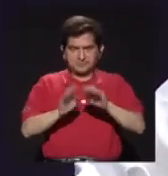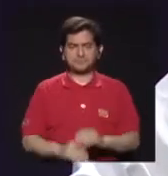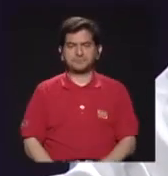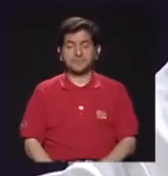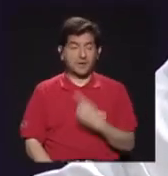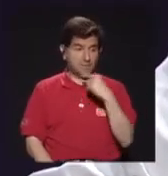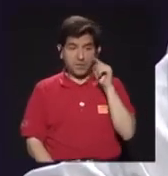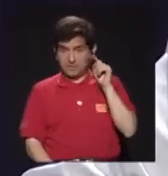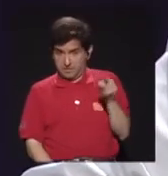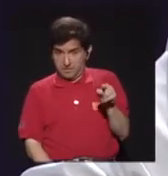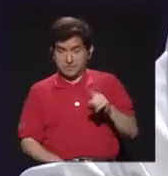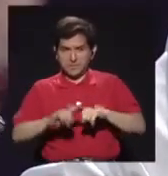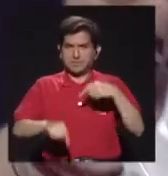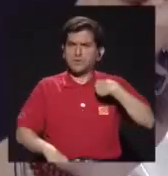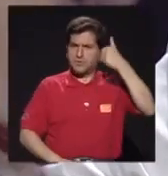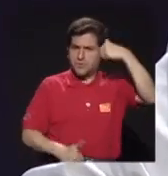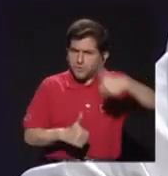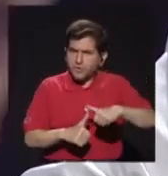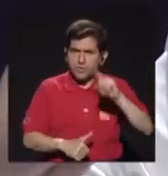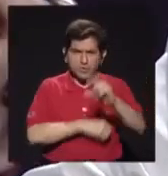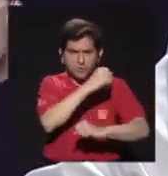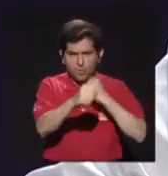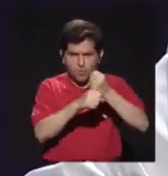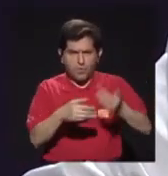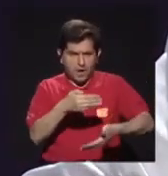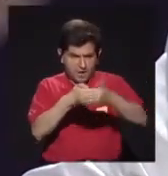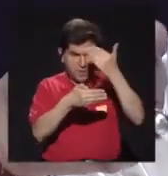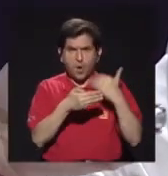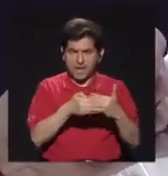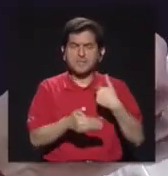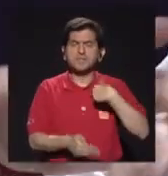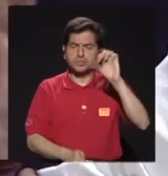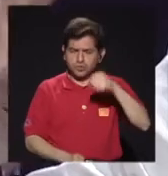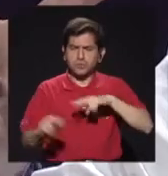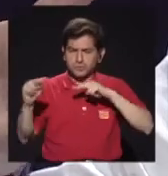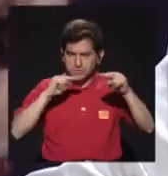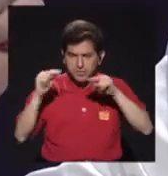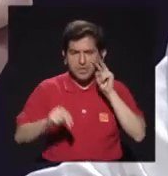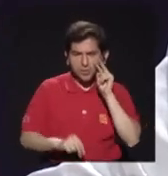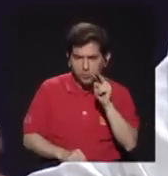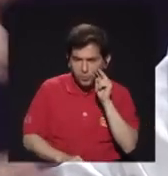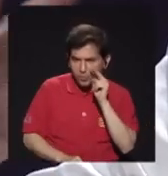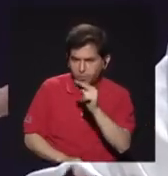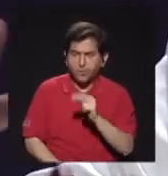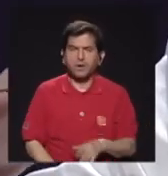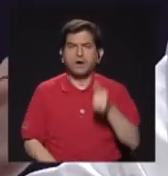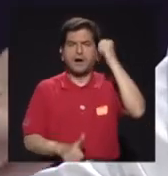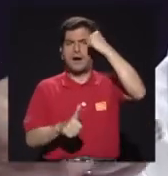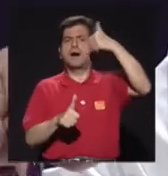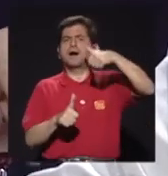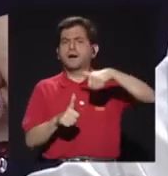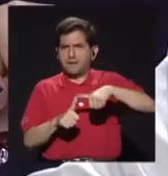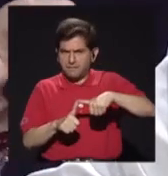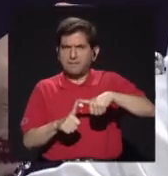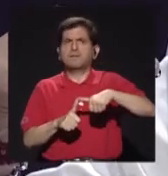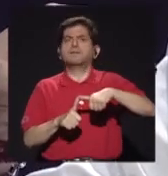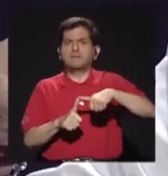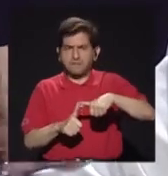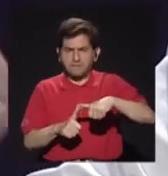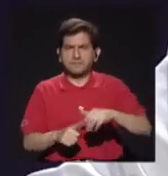vendrá pero yo sí recuerdo que hace un año en el que sí estuve presente en esa negociación y demás recuerdo perfectamente que